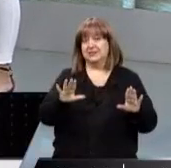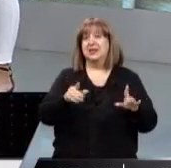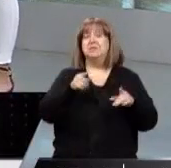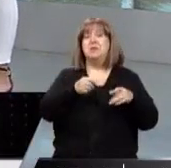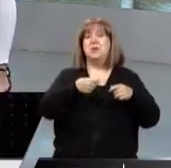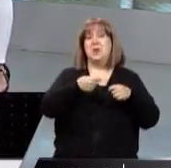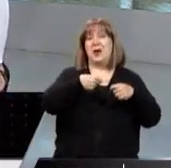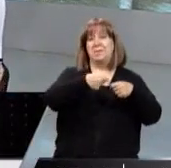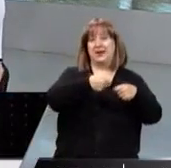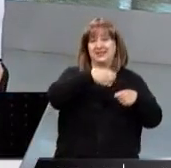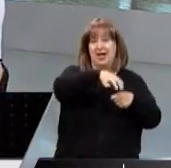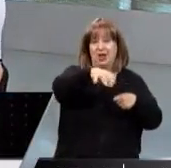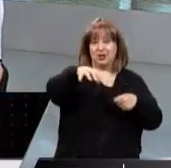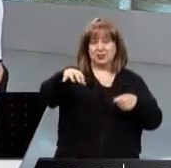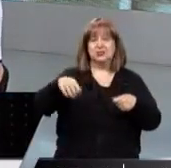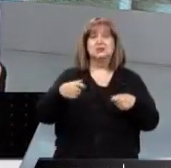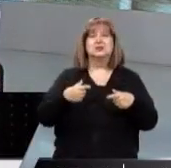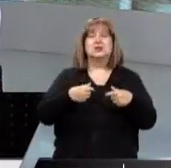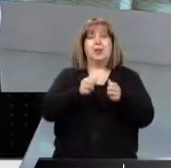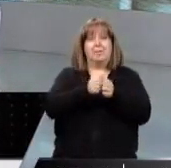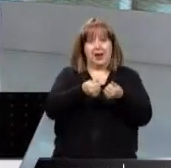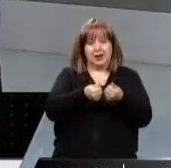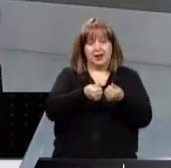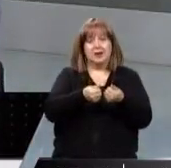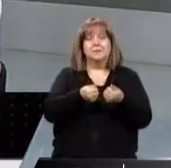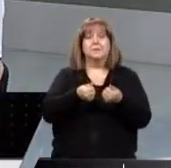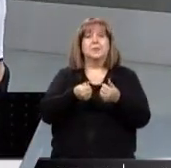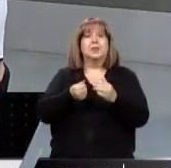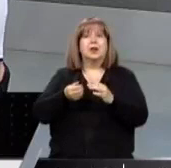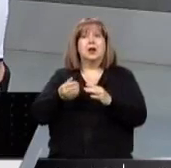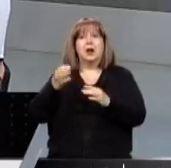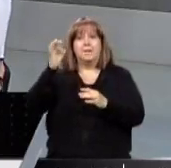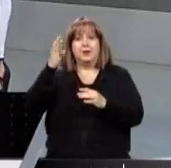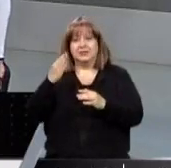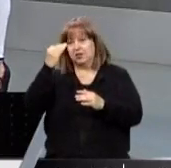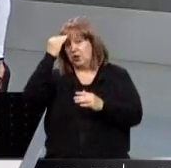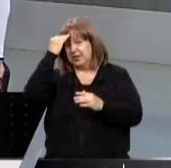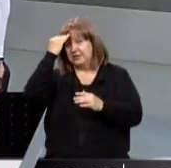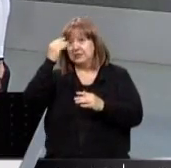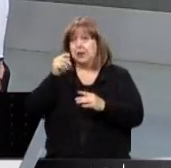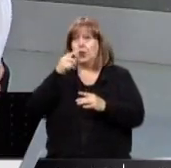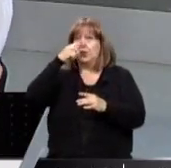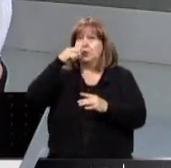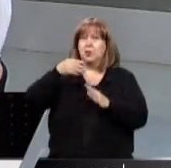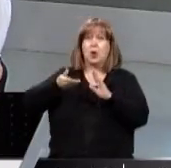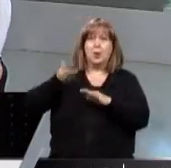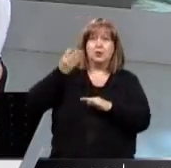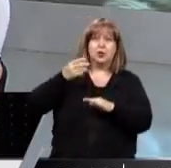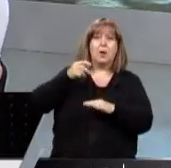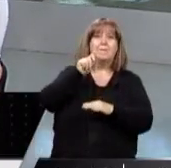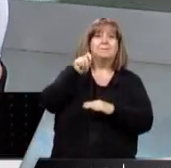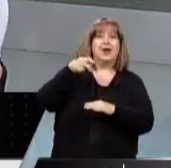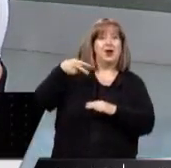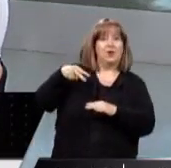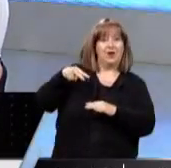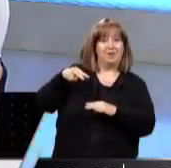Y hoy se conoció este nuevo aumento del 15%. Recordemos, creo que el último incremento se dio en noviembre del año pasado. Uh-huh. Y de allí